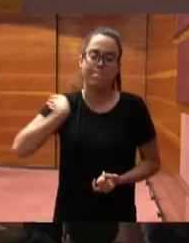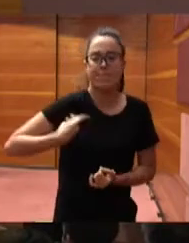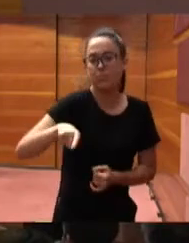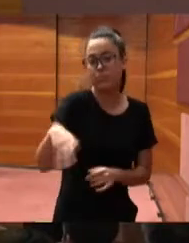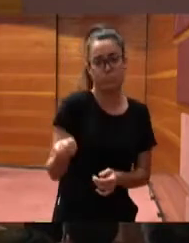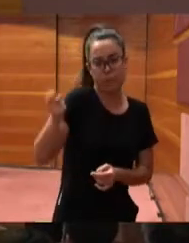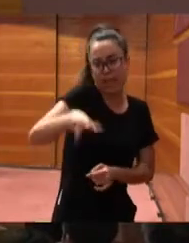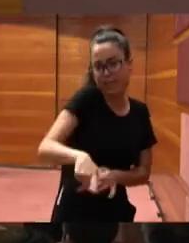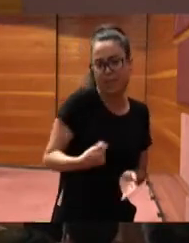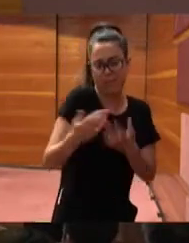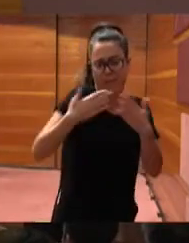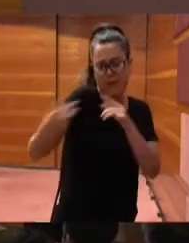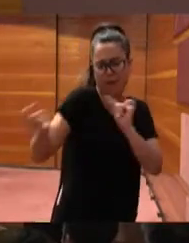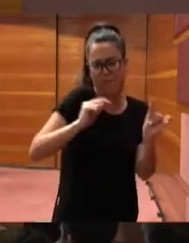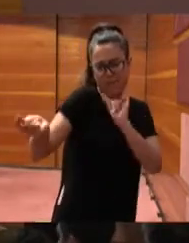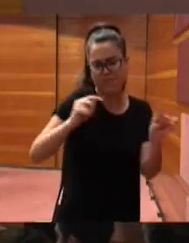Cuesta, me parece. Bueno,